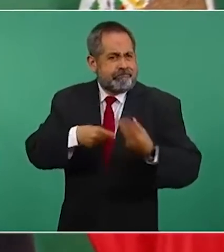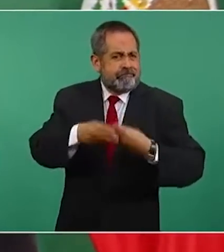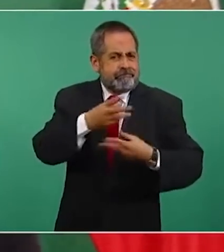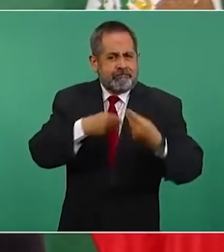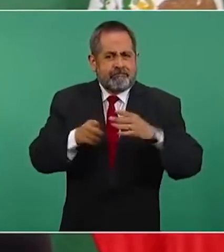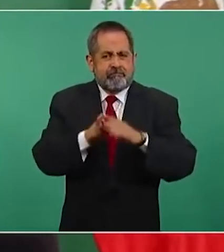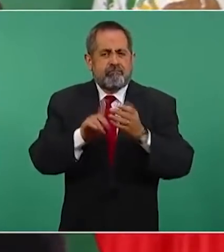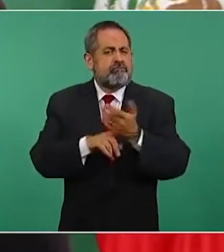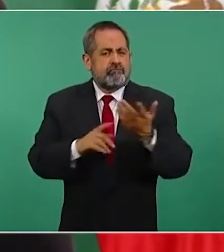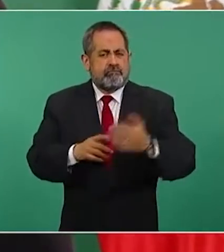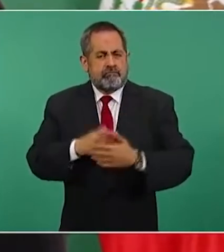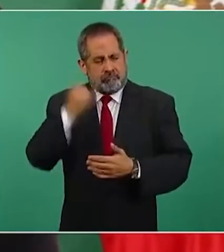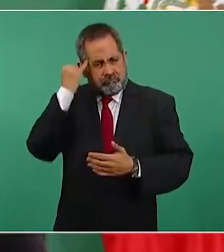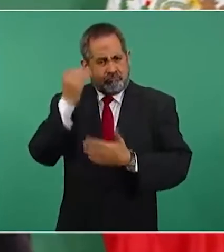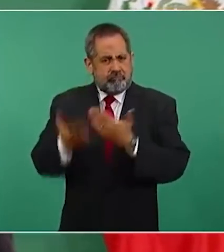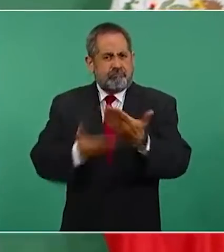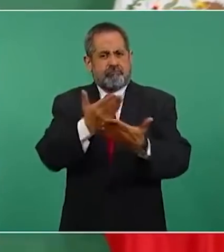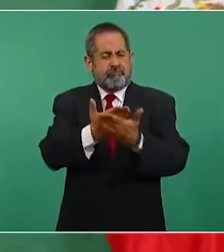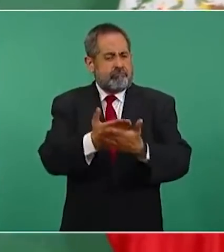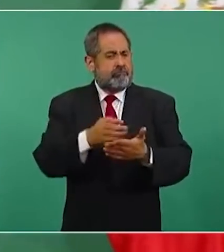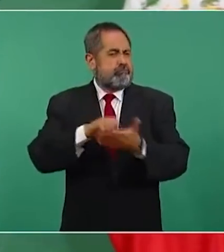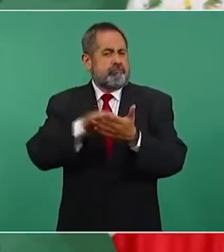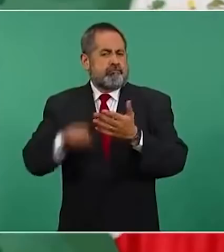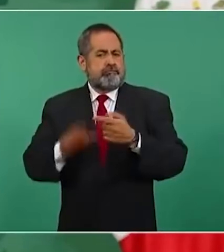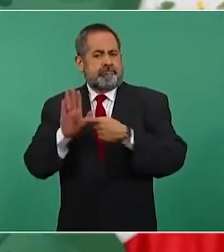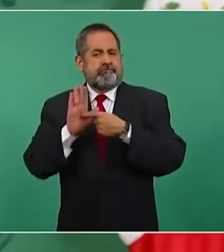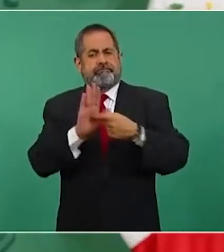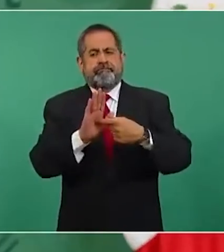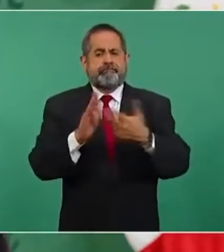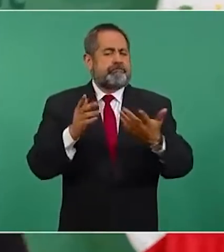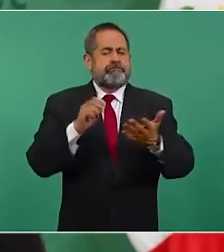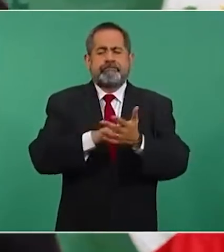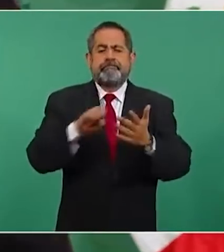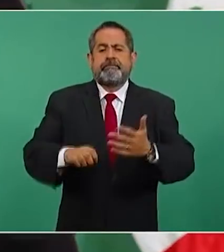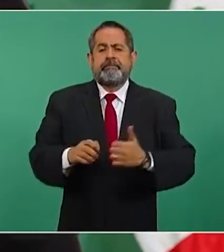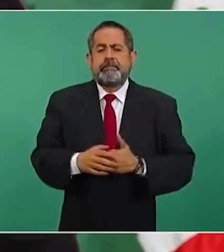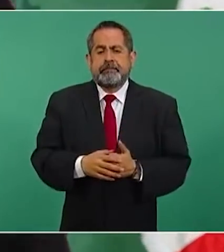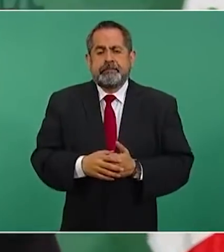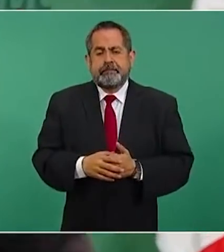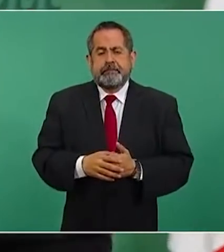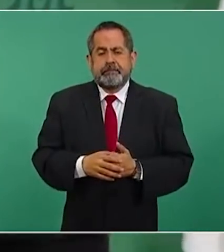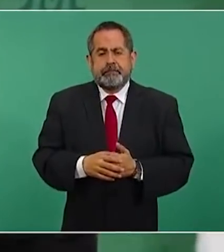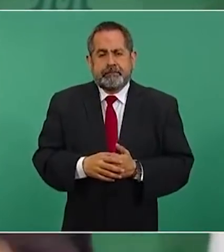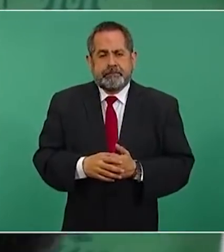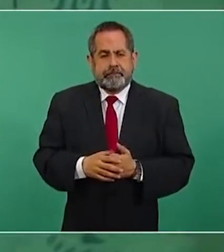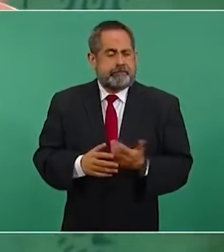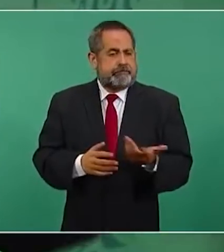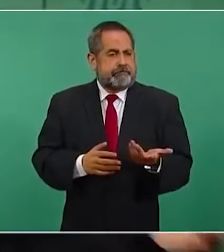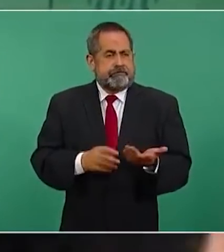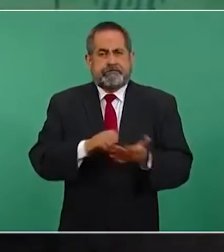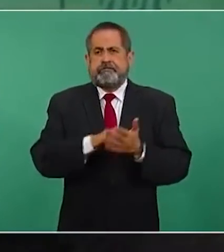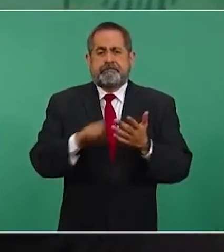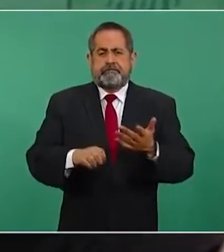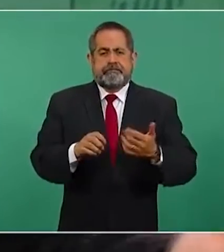puse el ejemplo de qué no era posible